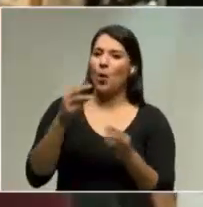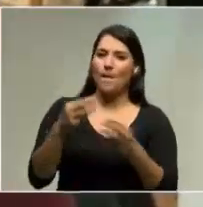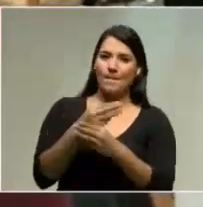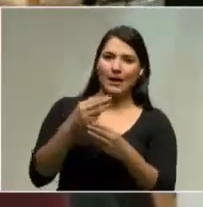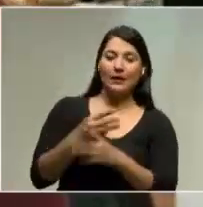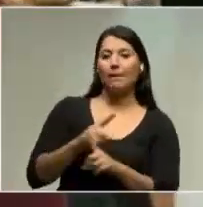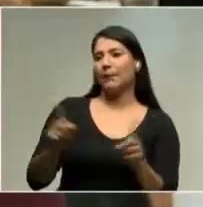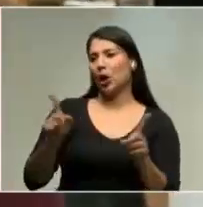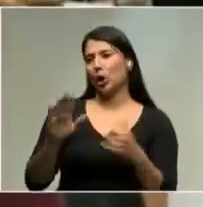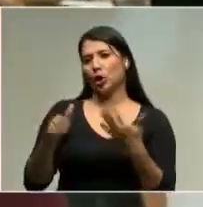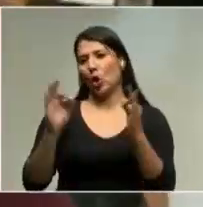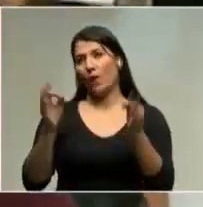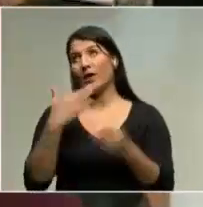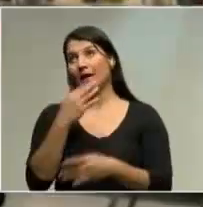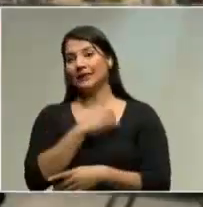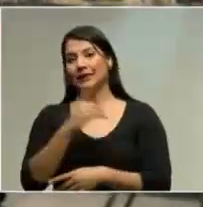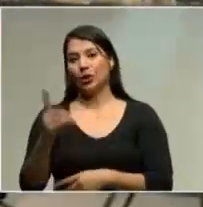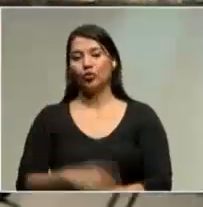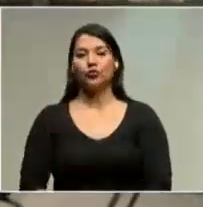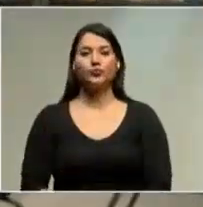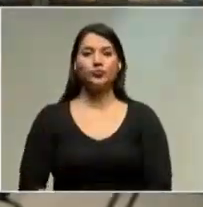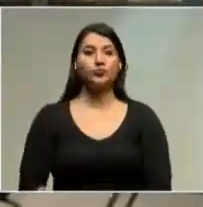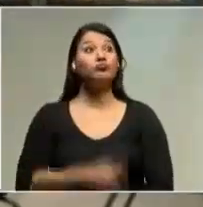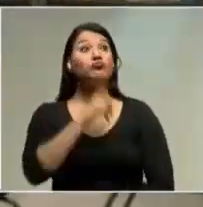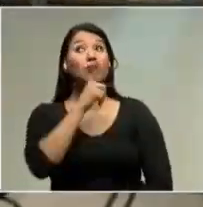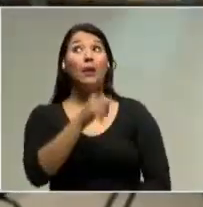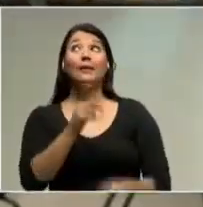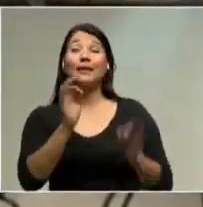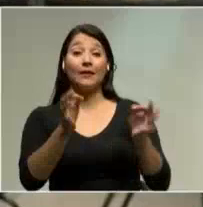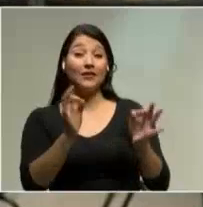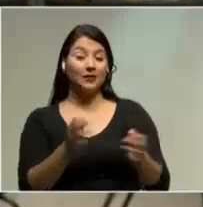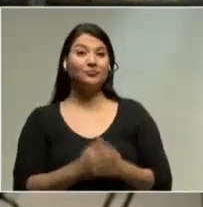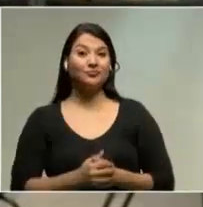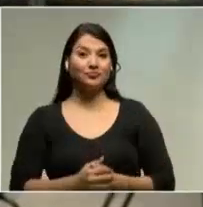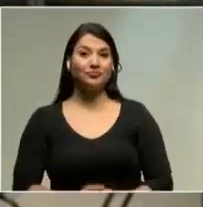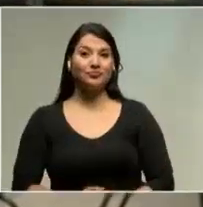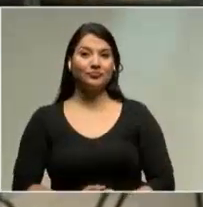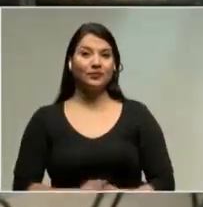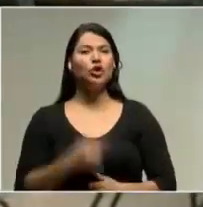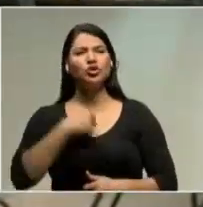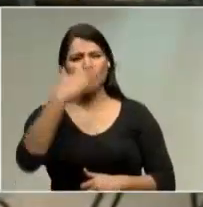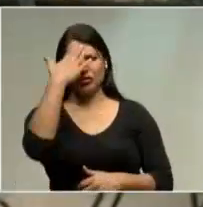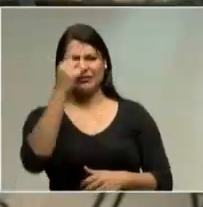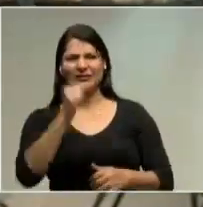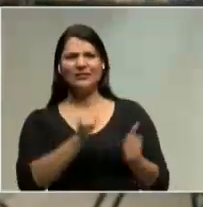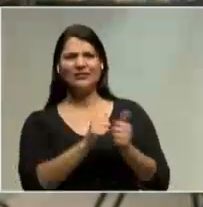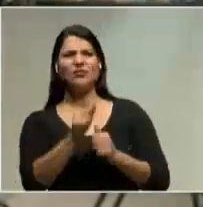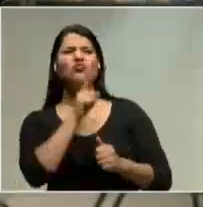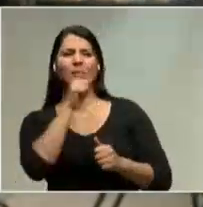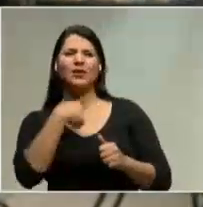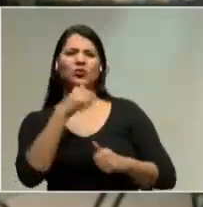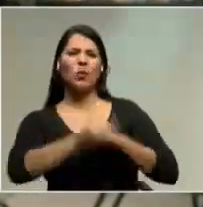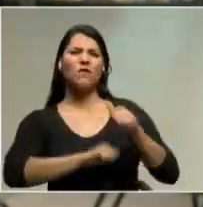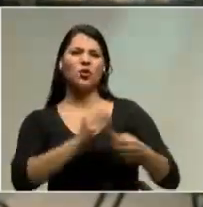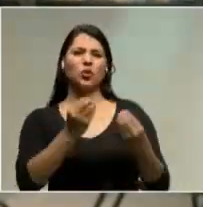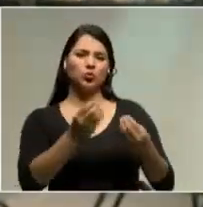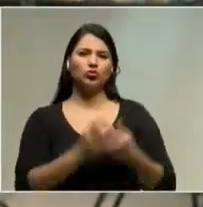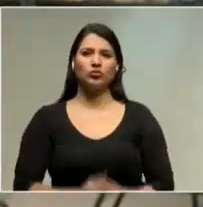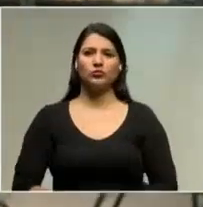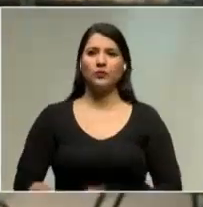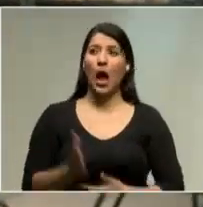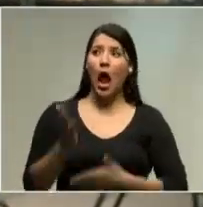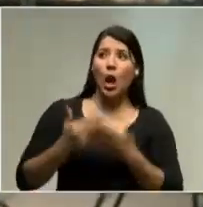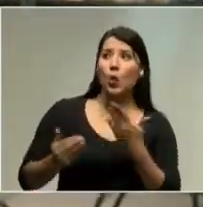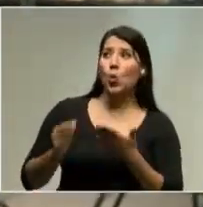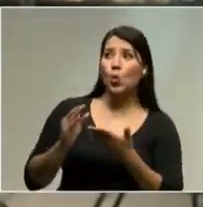pero todo bien, gracias a Dios. Y la verdad me fue bien. Yo sabía que iba a pasar, realmente me esforcé demasiado. ¿Alguna